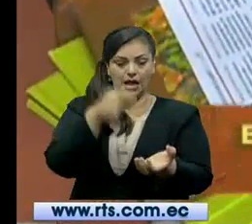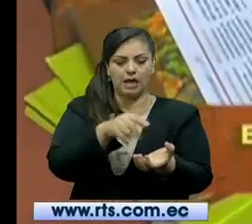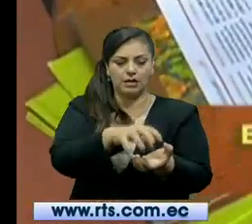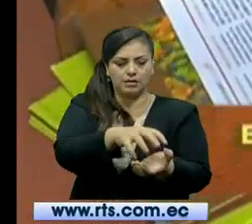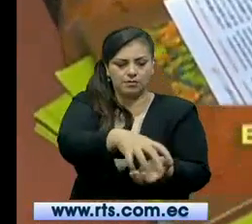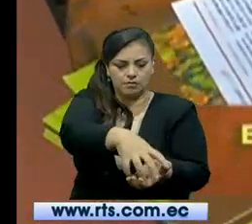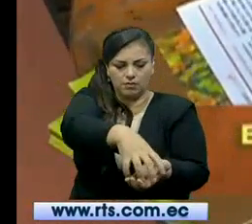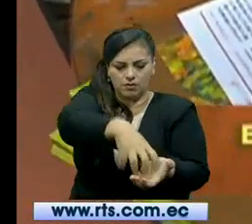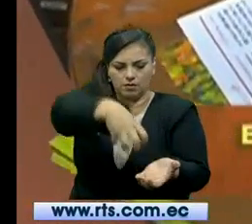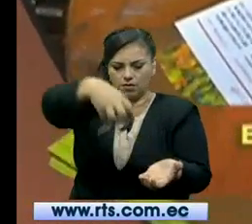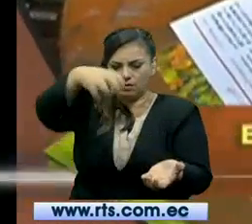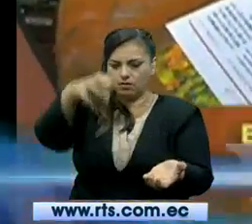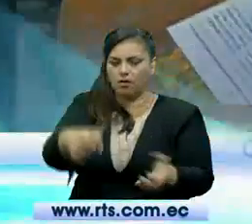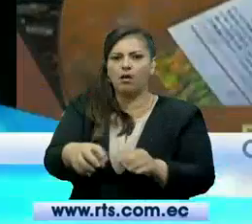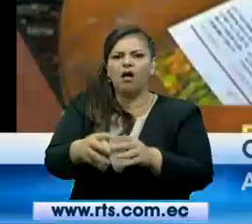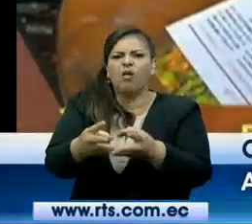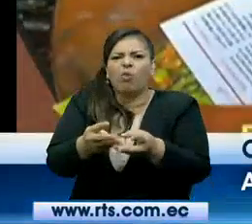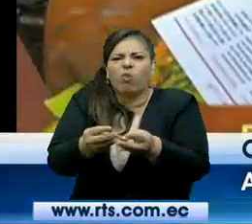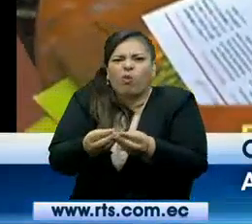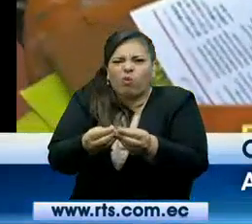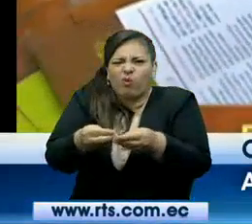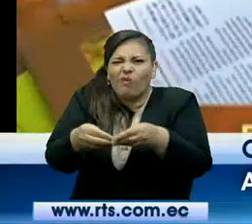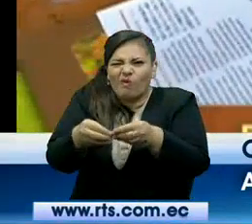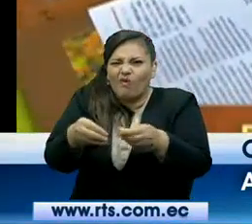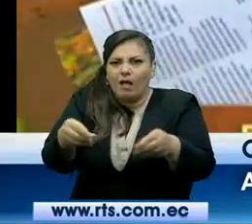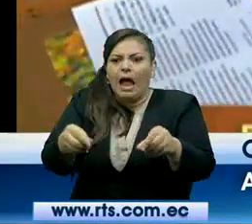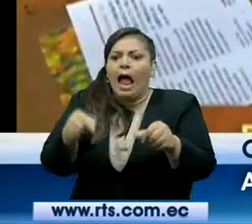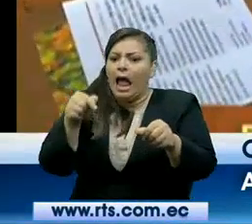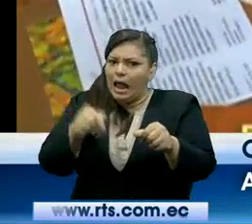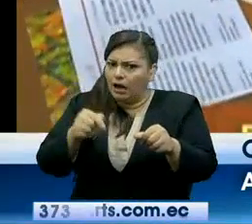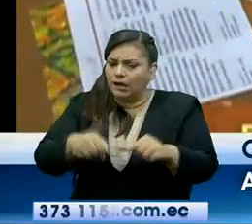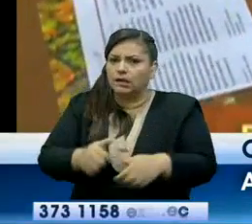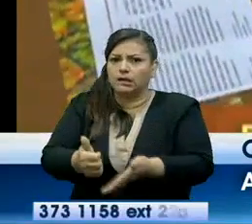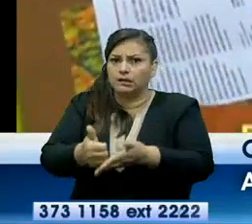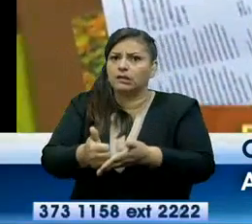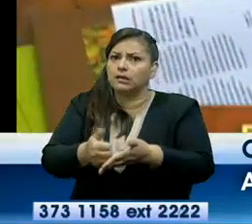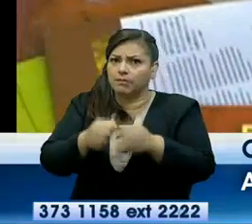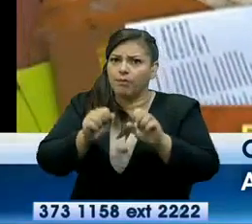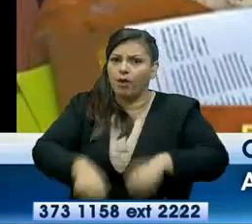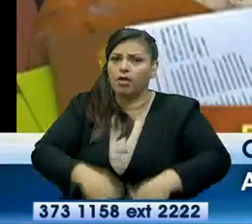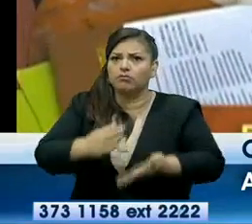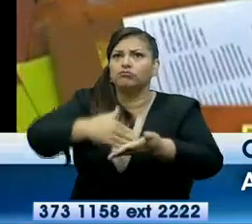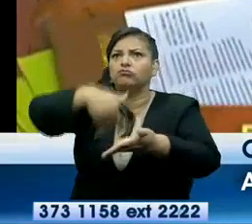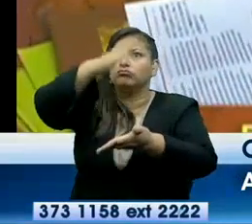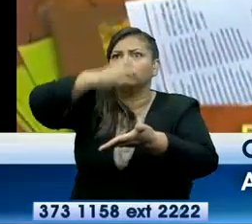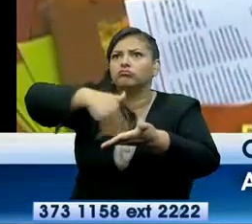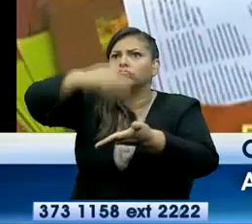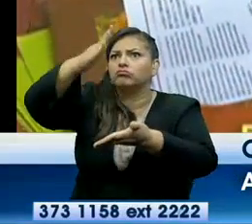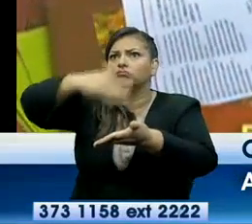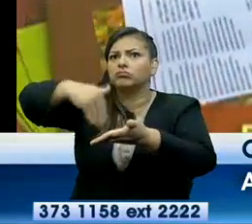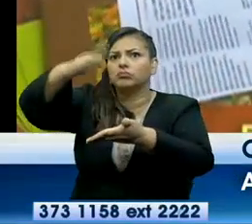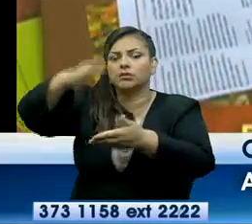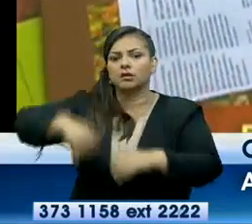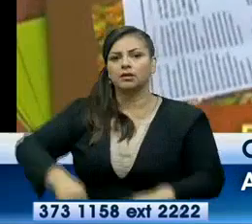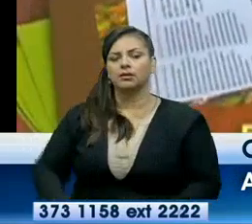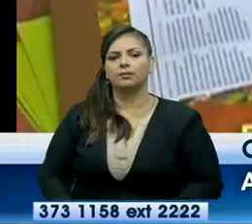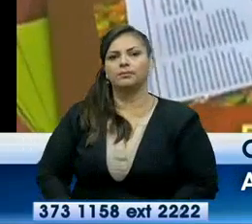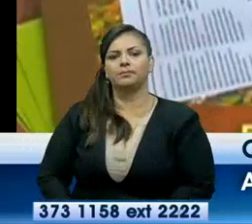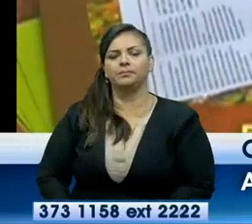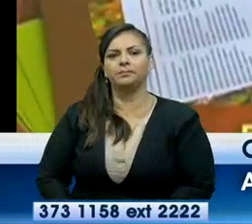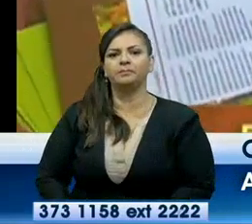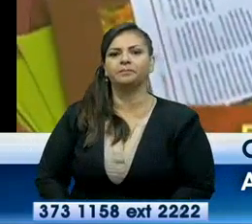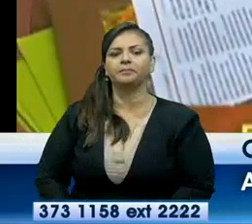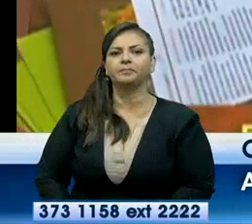para poder hacer este trabajo en algunos casos siempre mis materiales estaban ligados a el